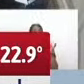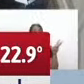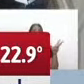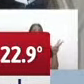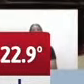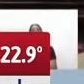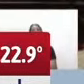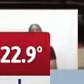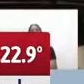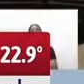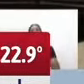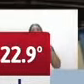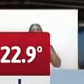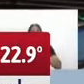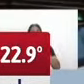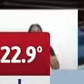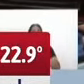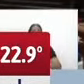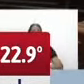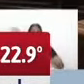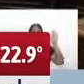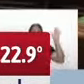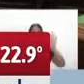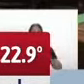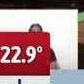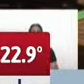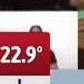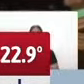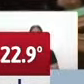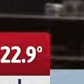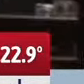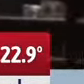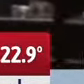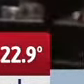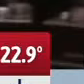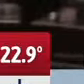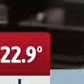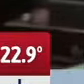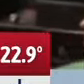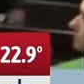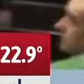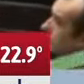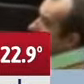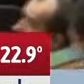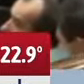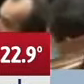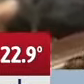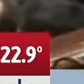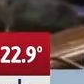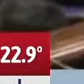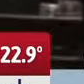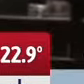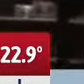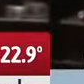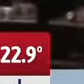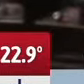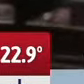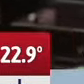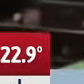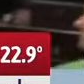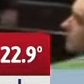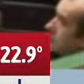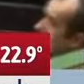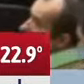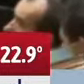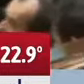claro. Senador o diputado... Claro, no hay manera debería... de evitarlo, Carlos, para el presidente. No es que el presidente tiene veto en estas cuestiones. Obviamente son... La manera de